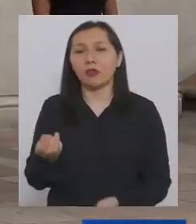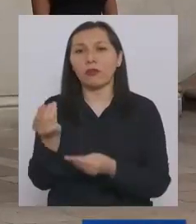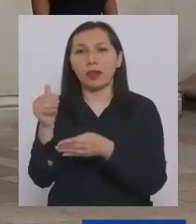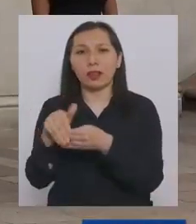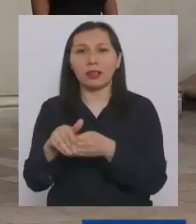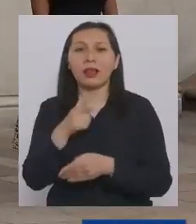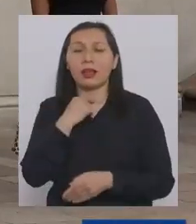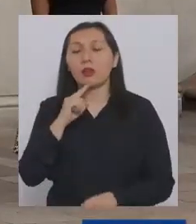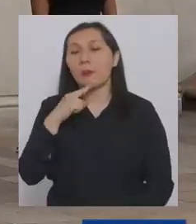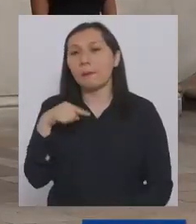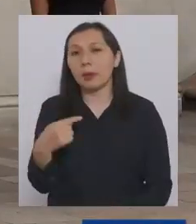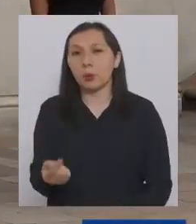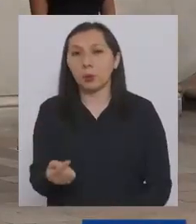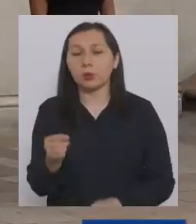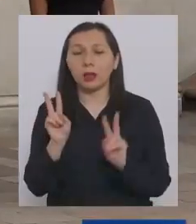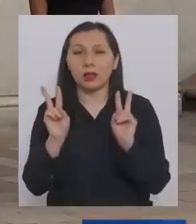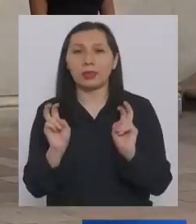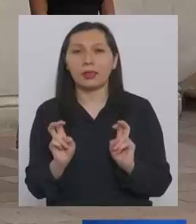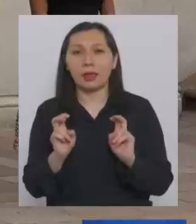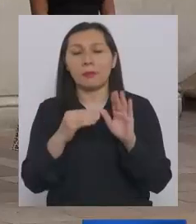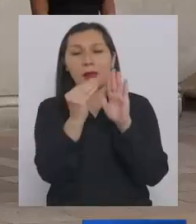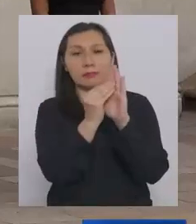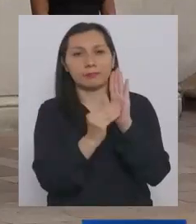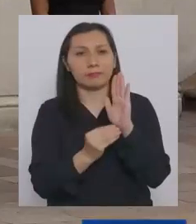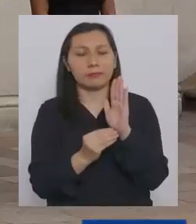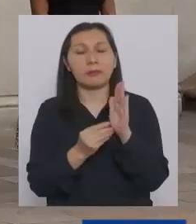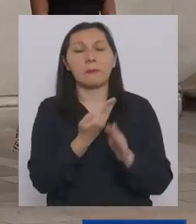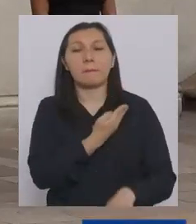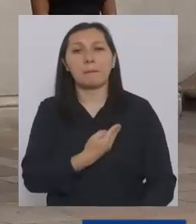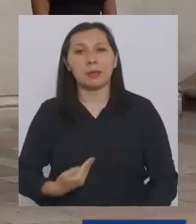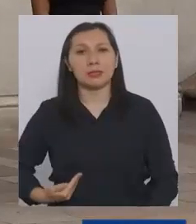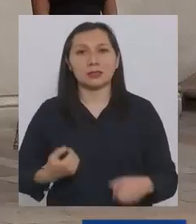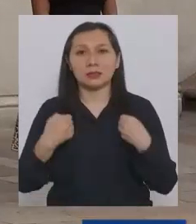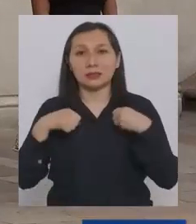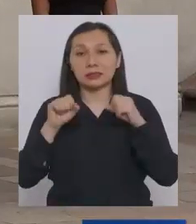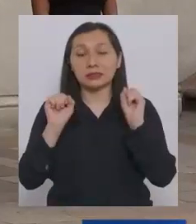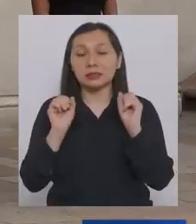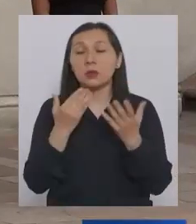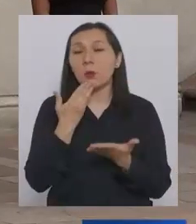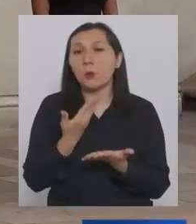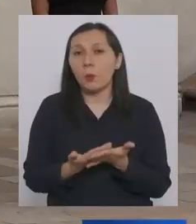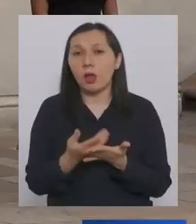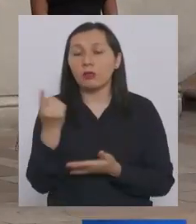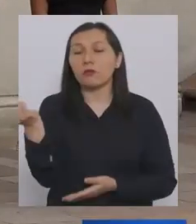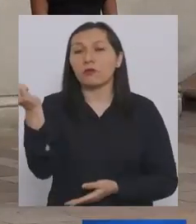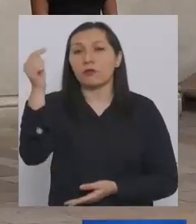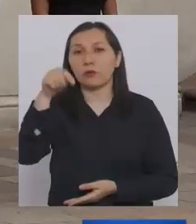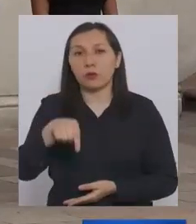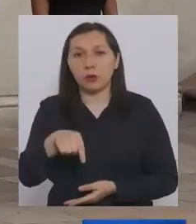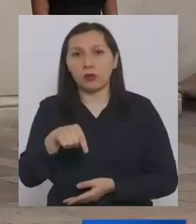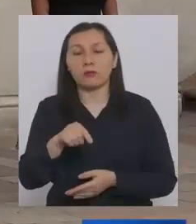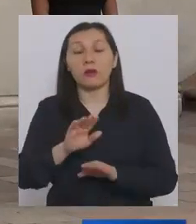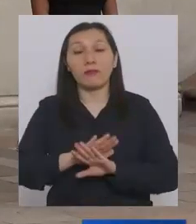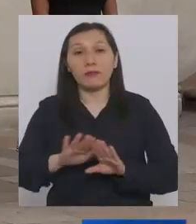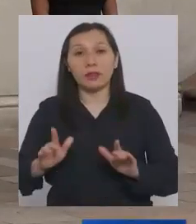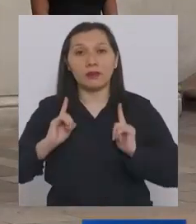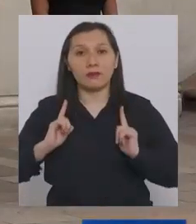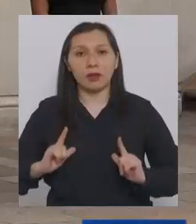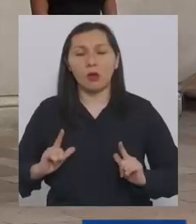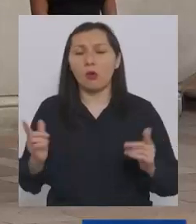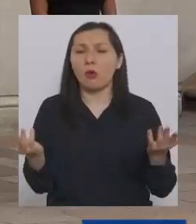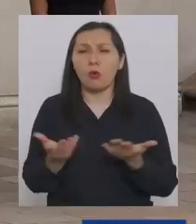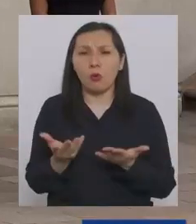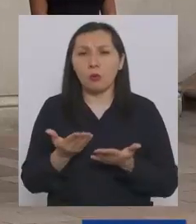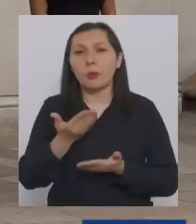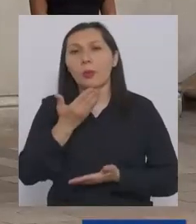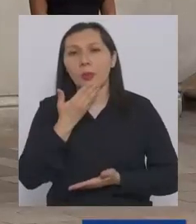Le quería consultar acerca de la agenda del presidente electo. ¿Cuándo sería su retorno a las labores tras sus vacaciones y cómo se